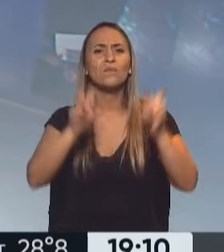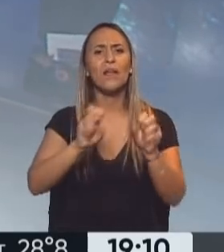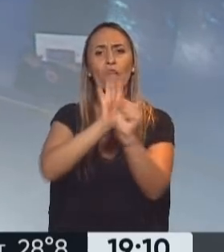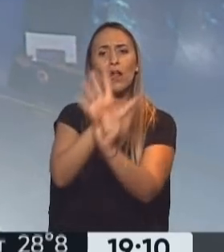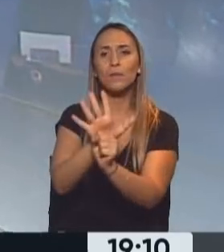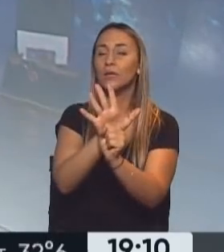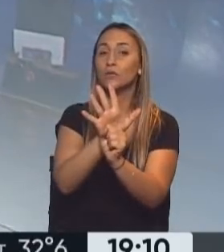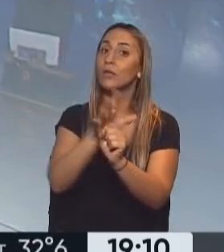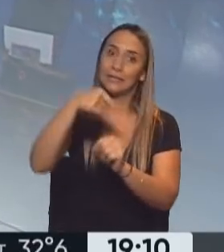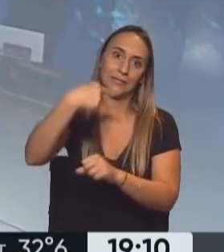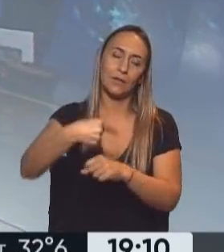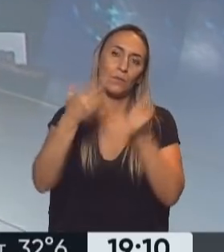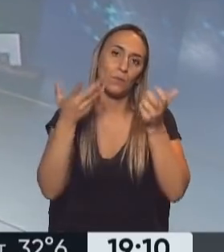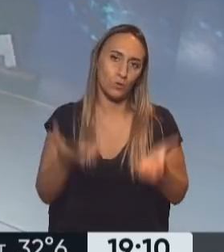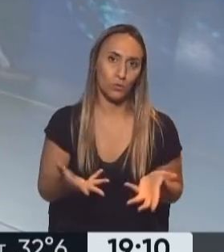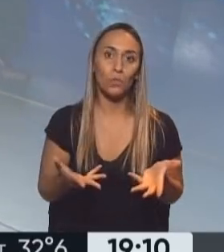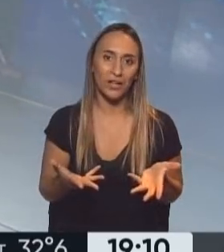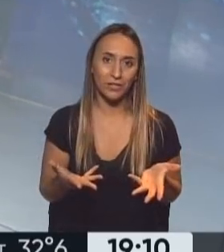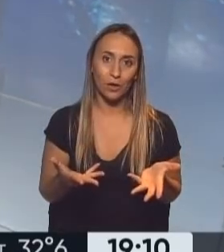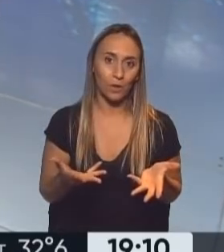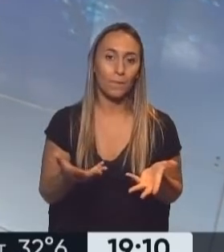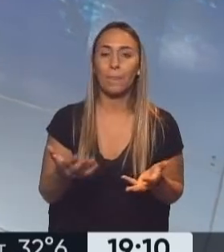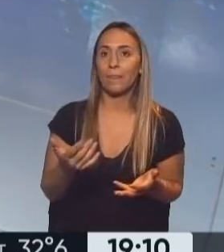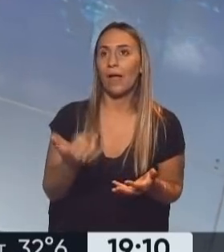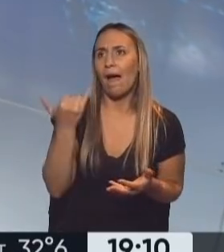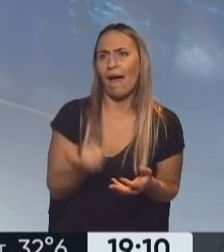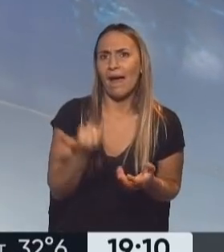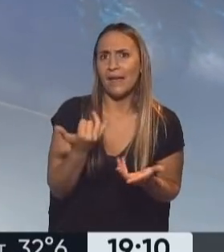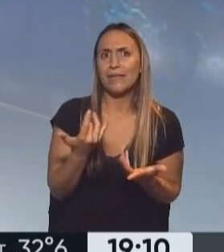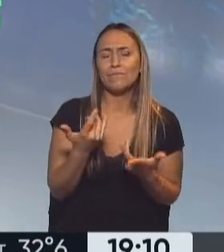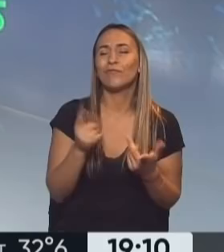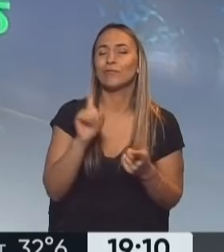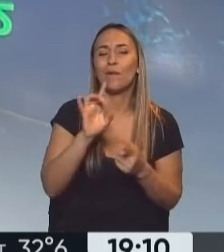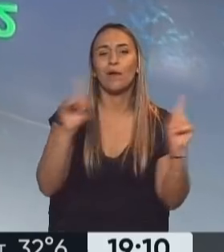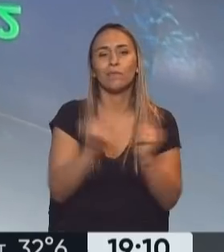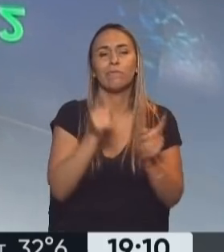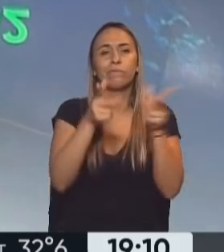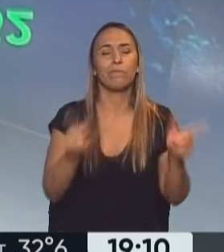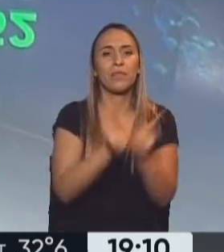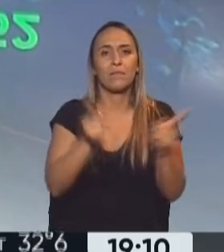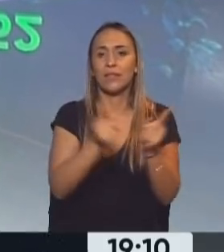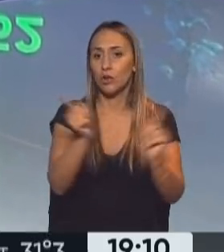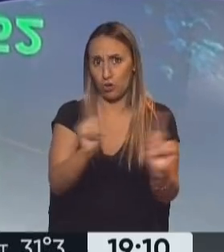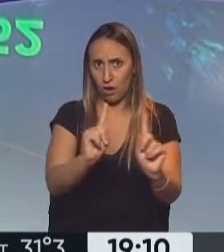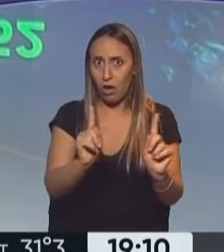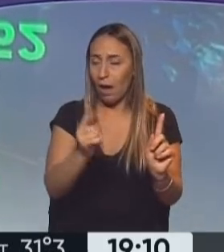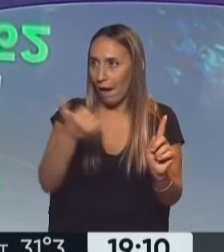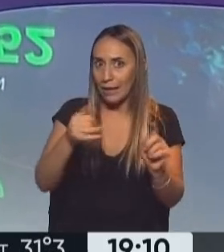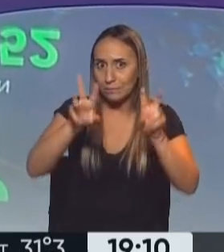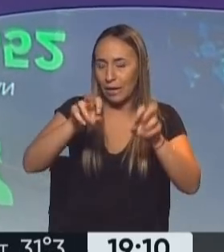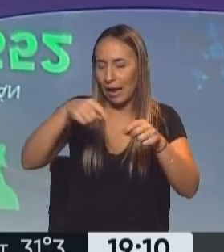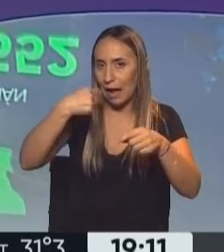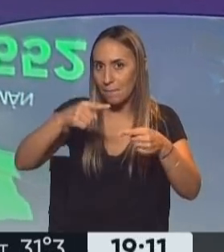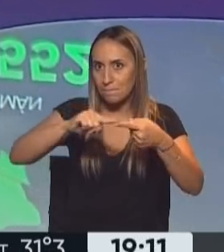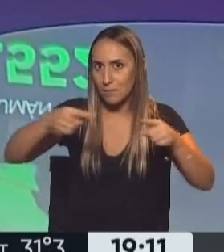siempre tenemos, por supuesto, para hablar, porque el COVID no da respiro, porque se siguen hablando de